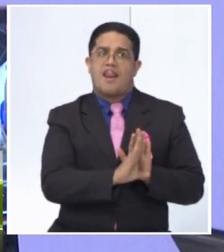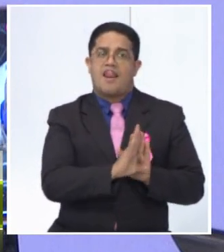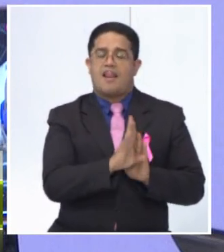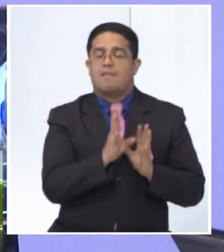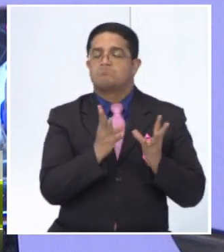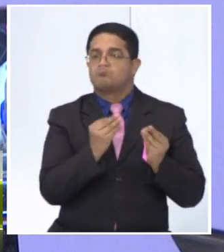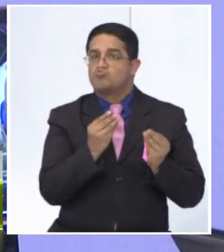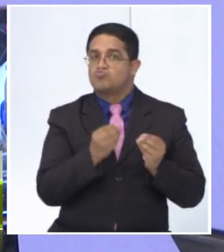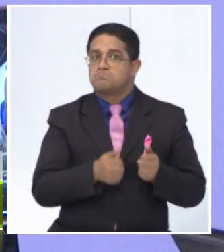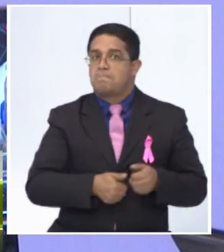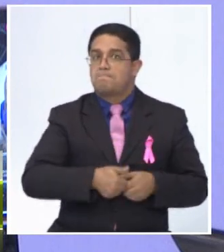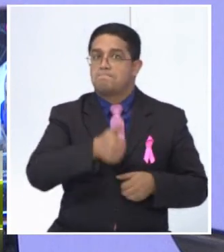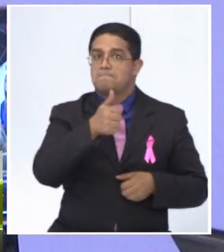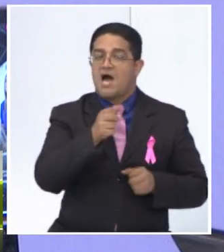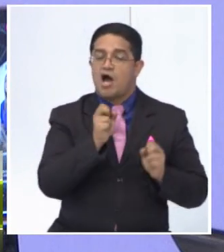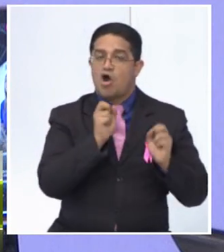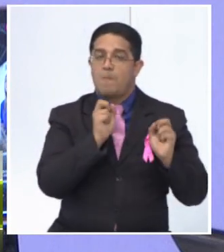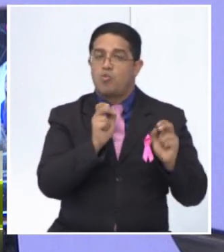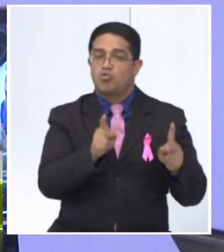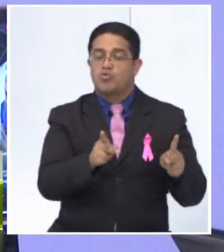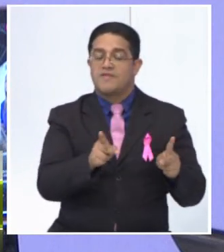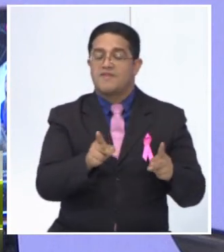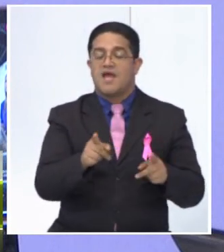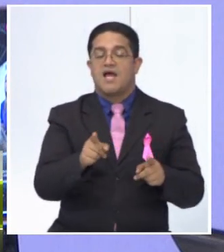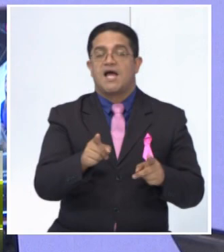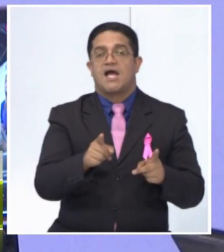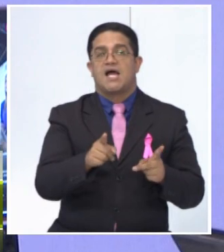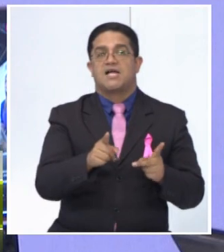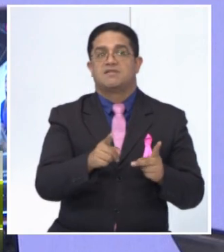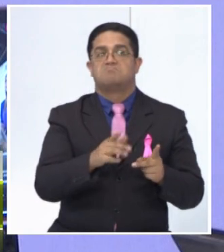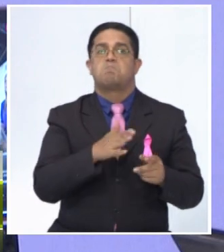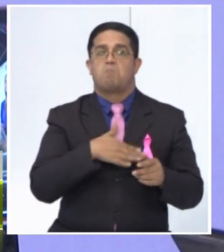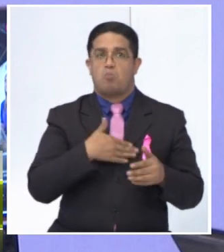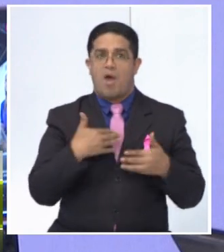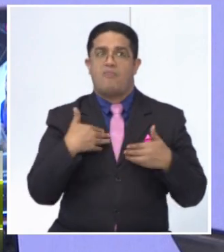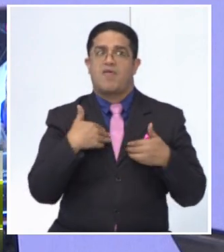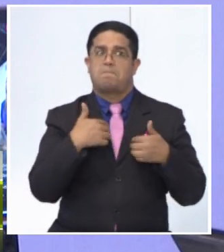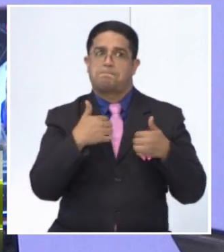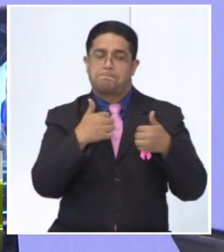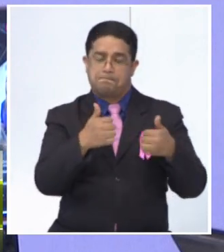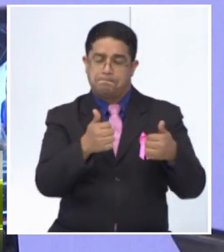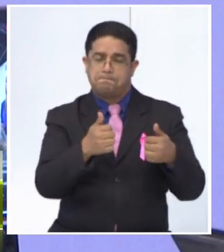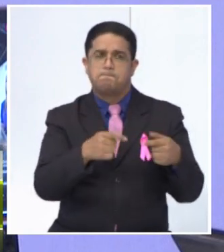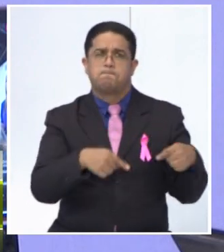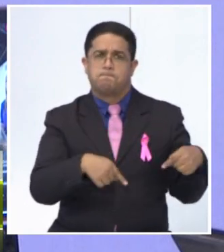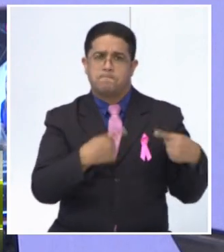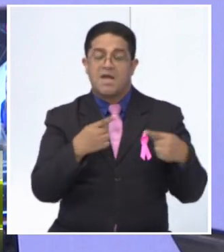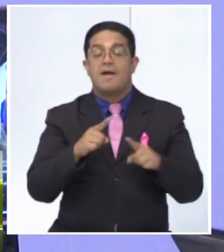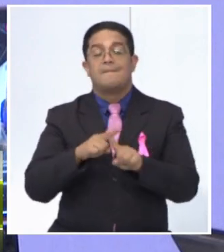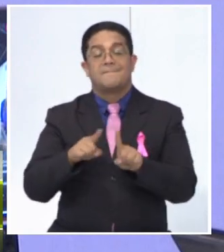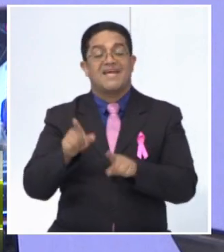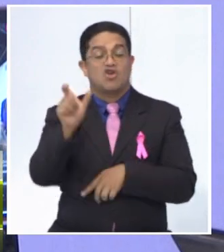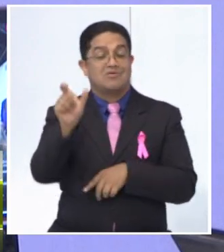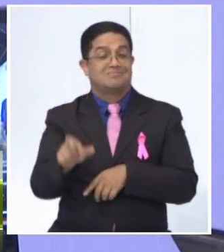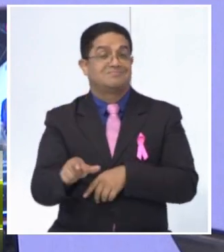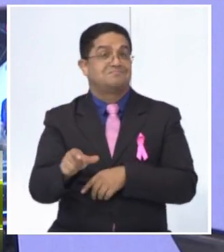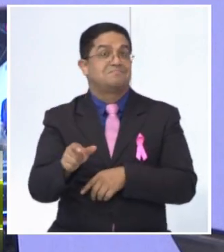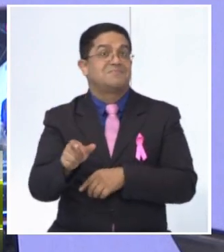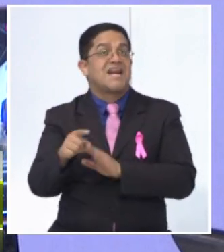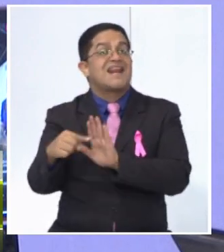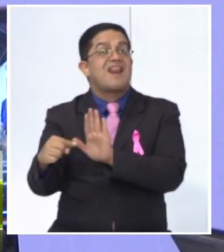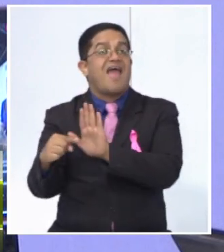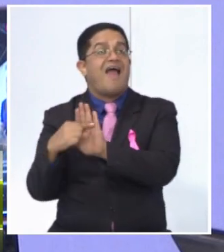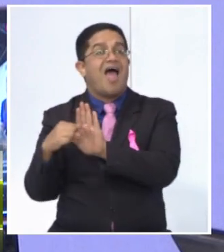más oportunidades de recuperarse y de salir adelante frente a la enfermedad. Y mientras que la persona